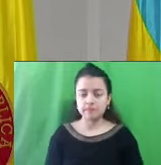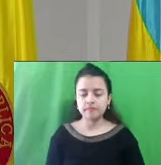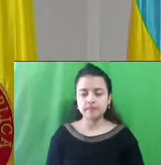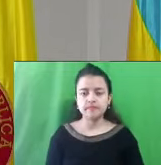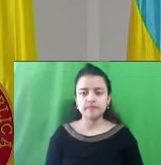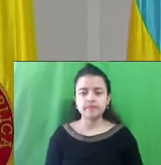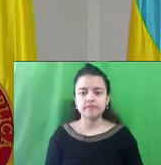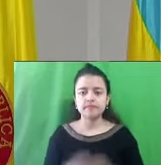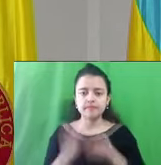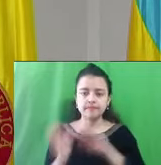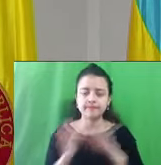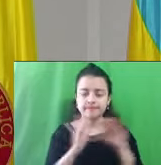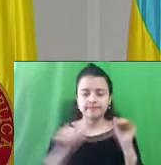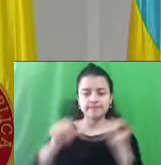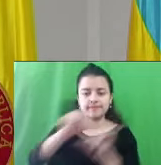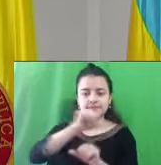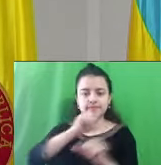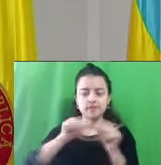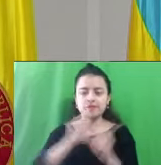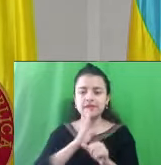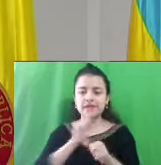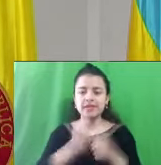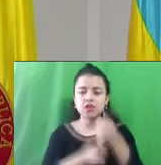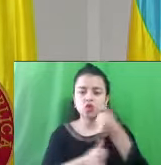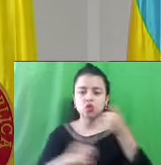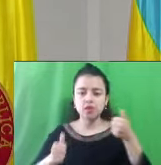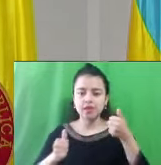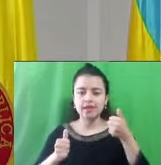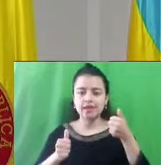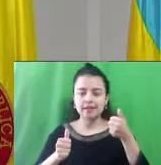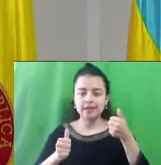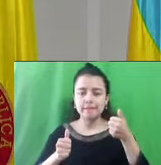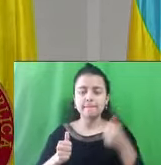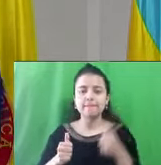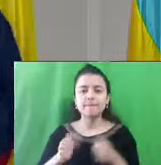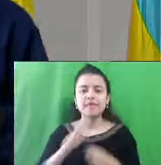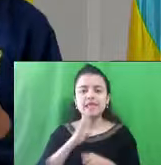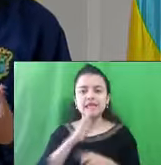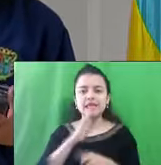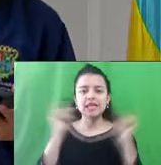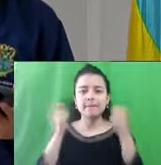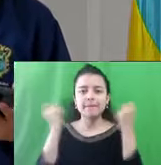ventas, a continuación Rafael Humberto Barragán Rosso. Bienvenido.